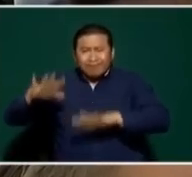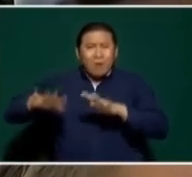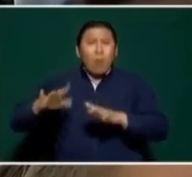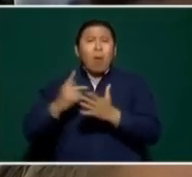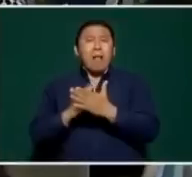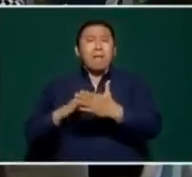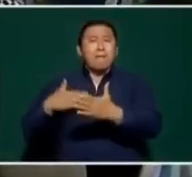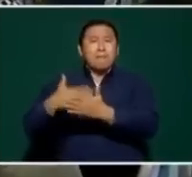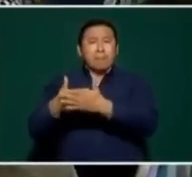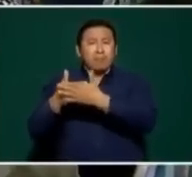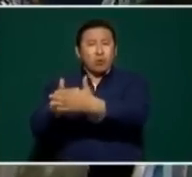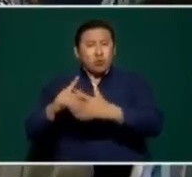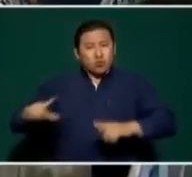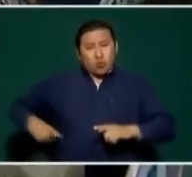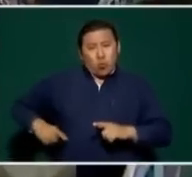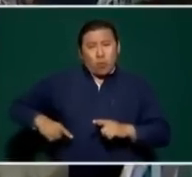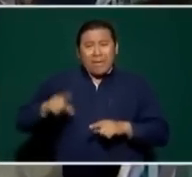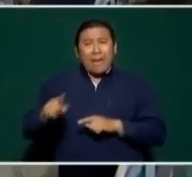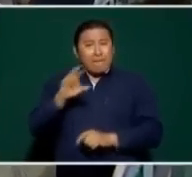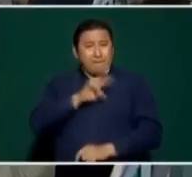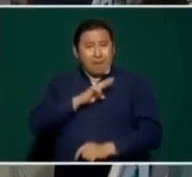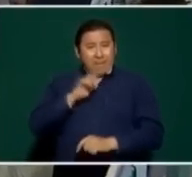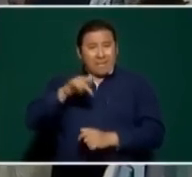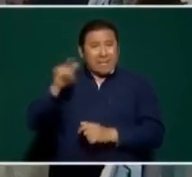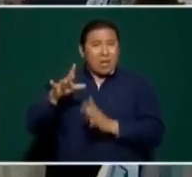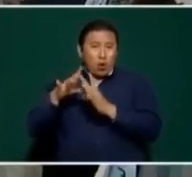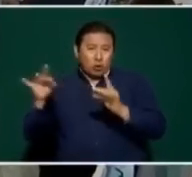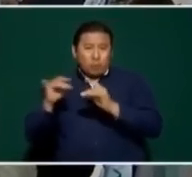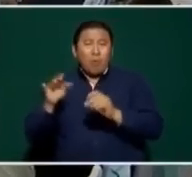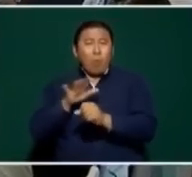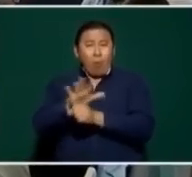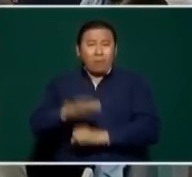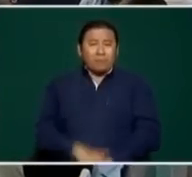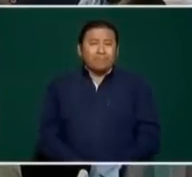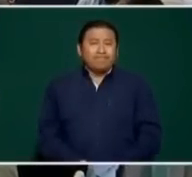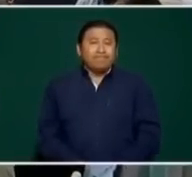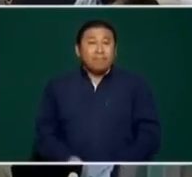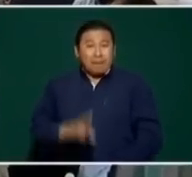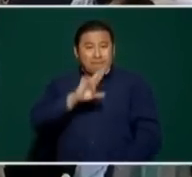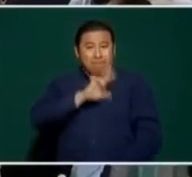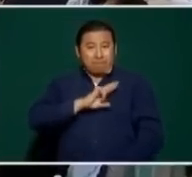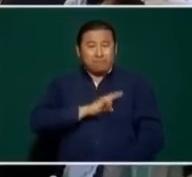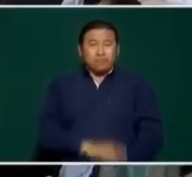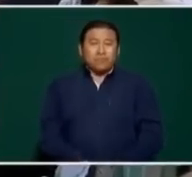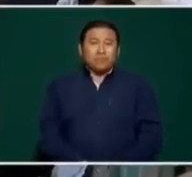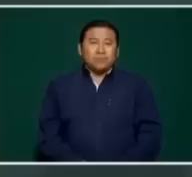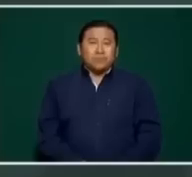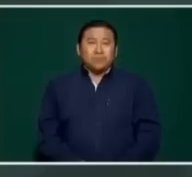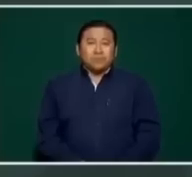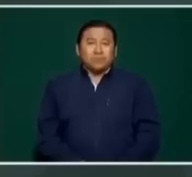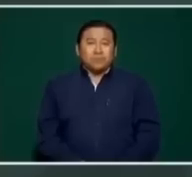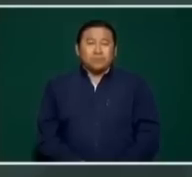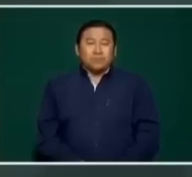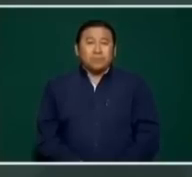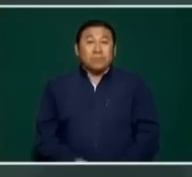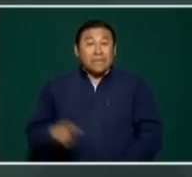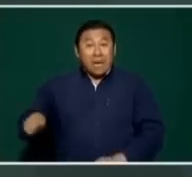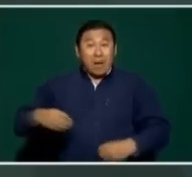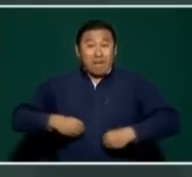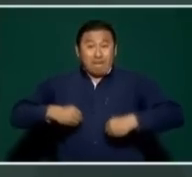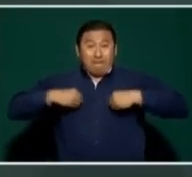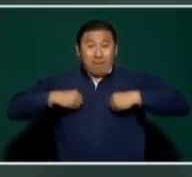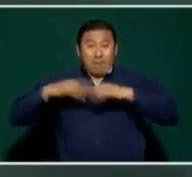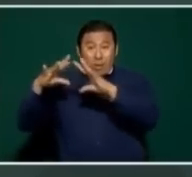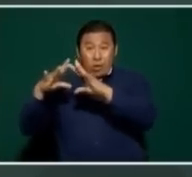es el proyecto que trae su gobierno en particular para las islas y Cozumel? Sí, en particular que los que viven